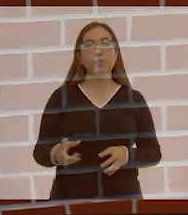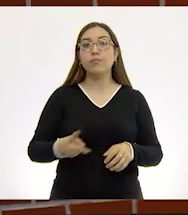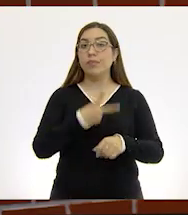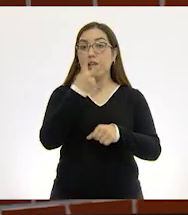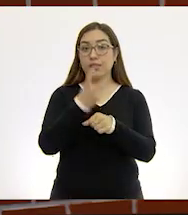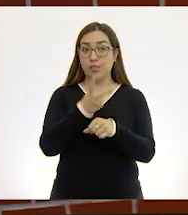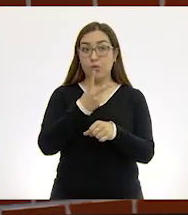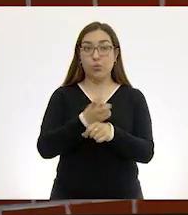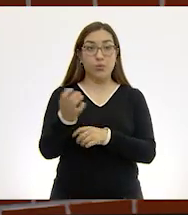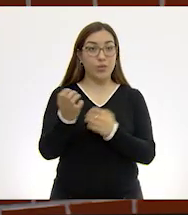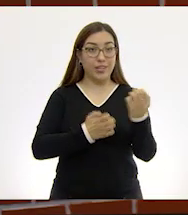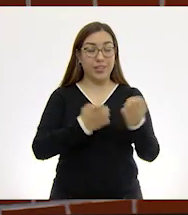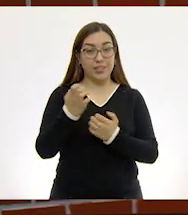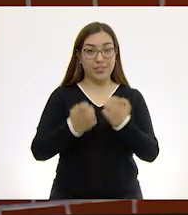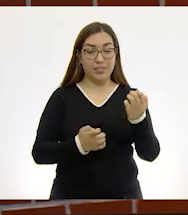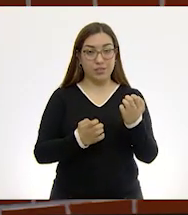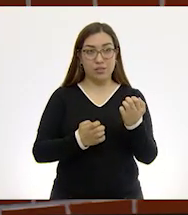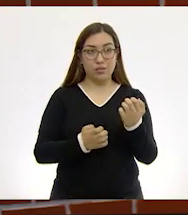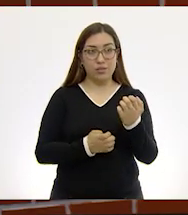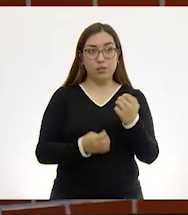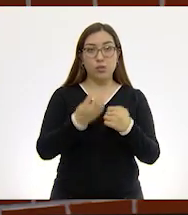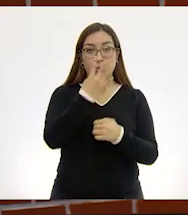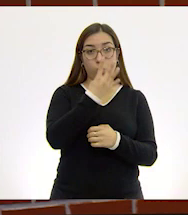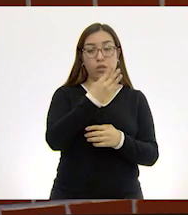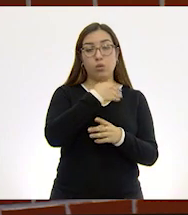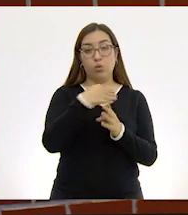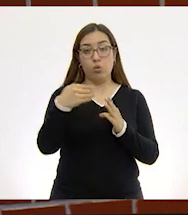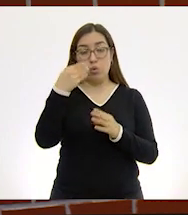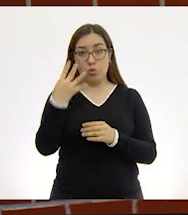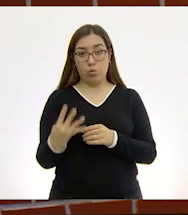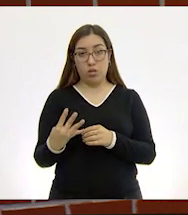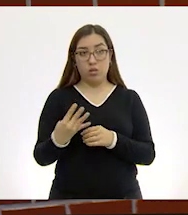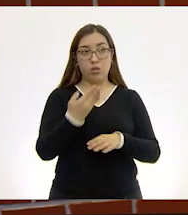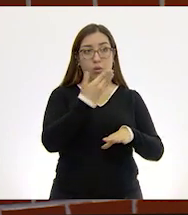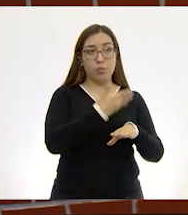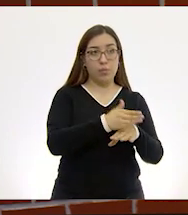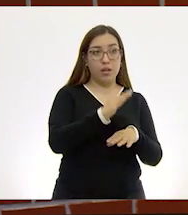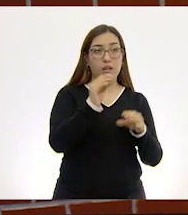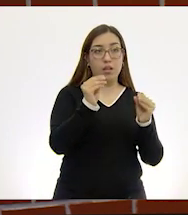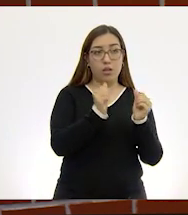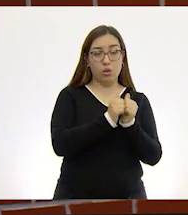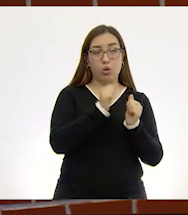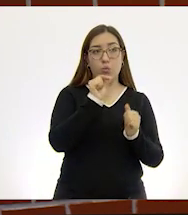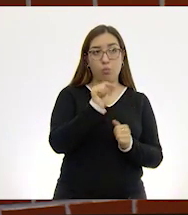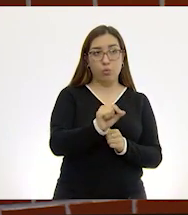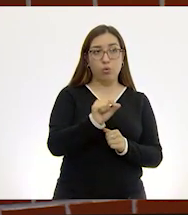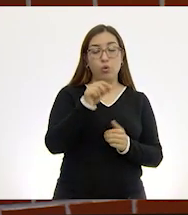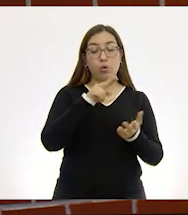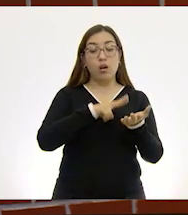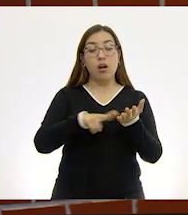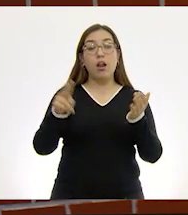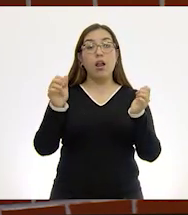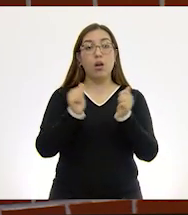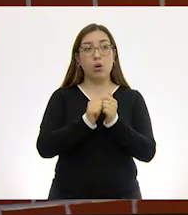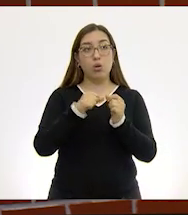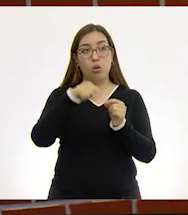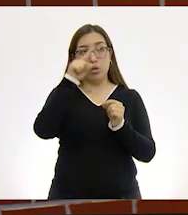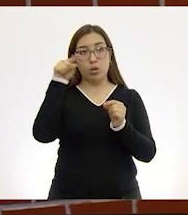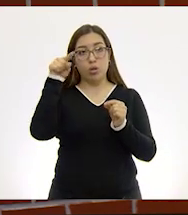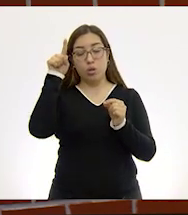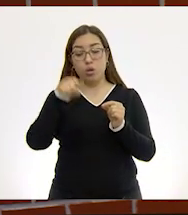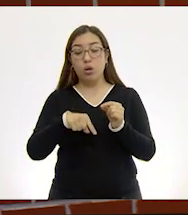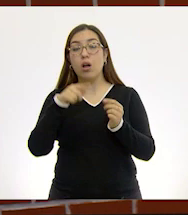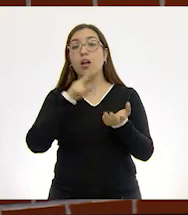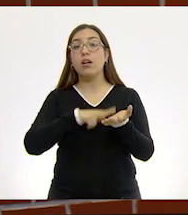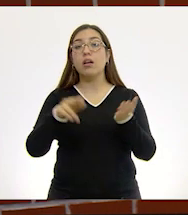Segundo ejercicio. En compás de 4/4. Blanca con puntillo, negra. Segundo compás, negra, corchea, corchea.